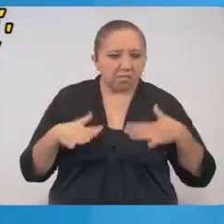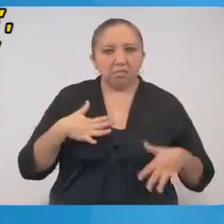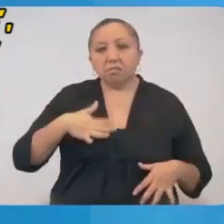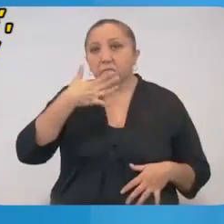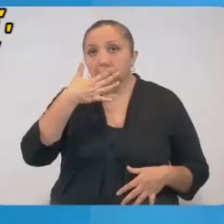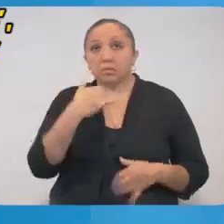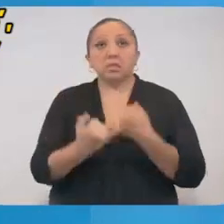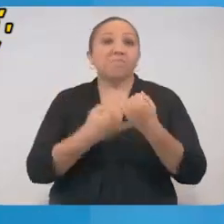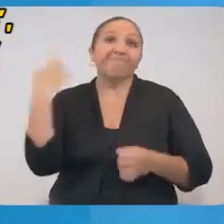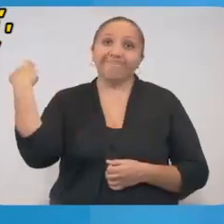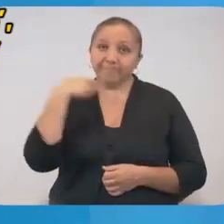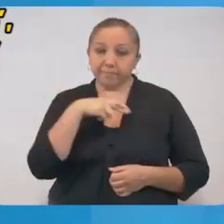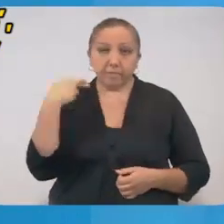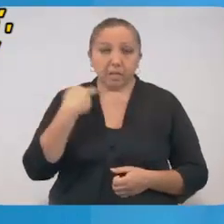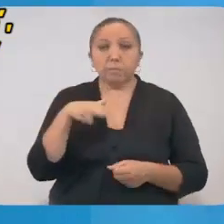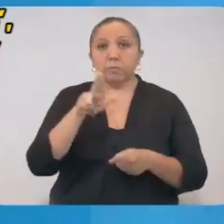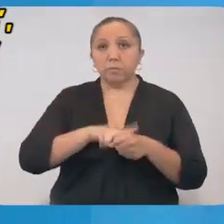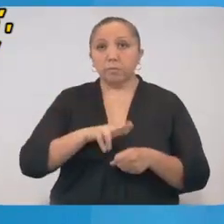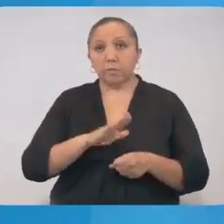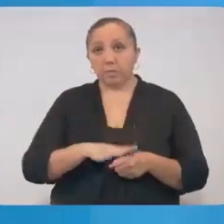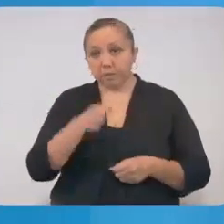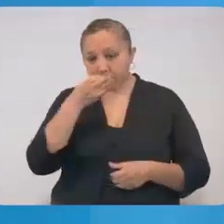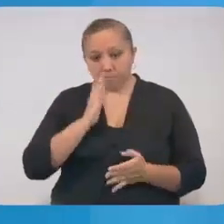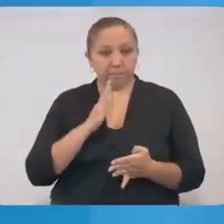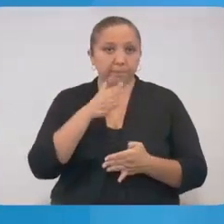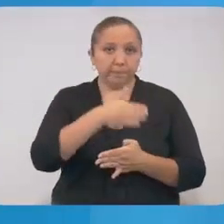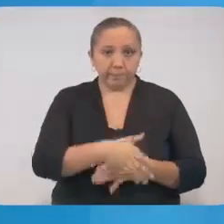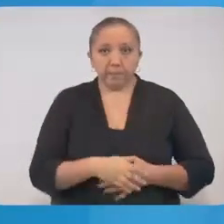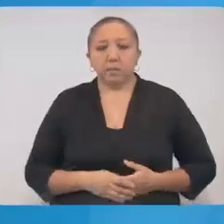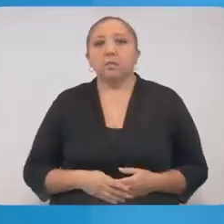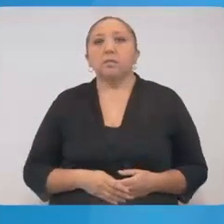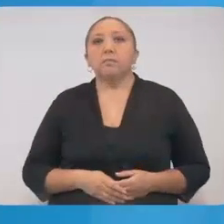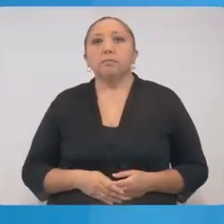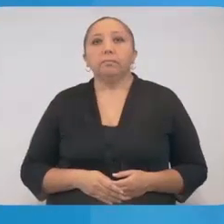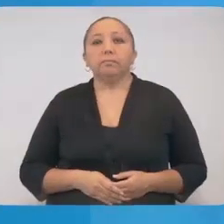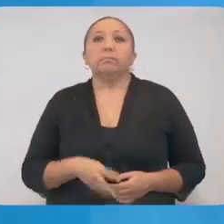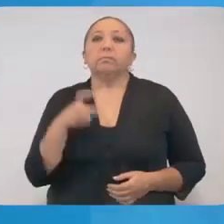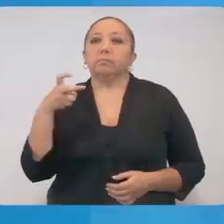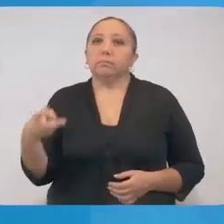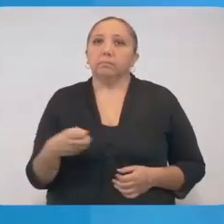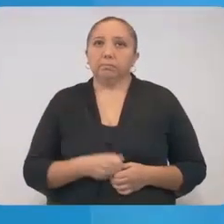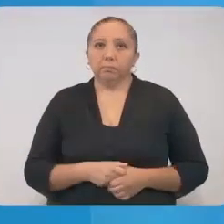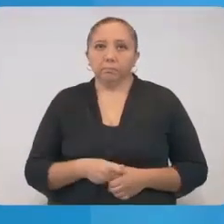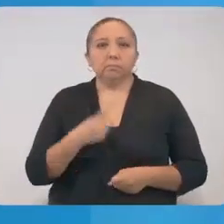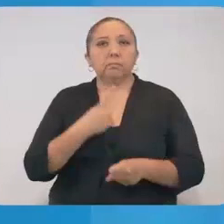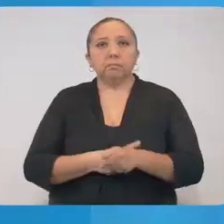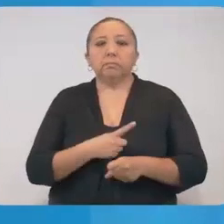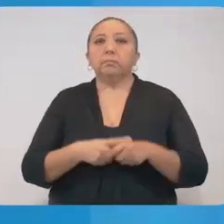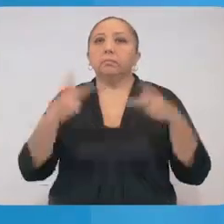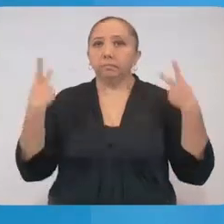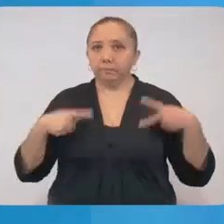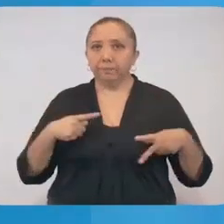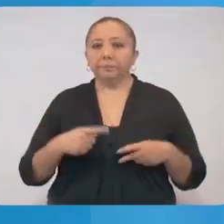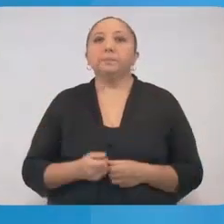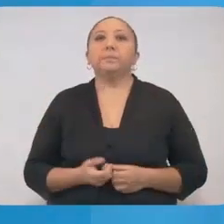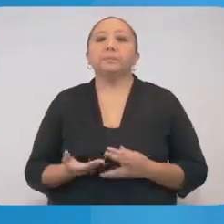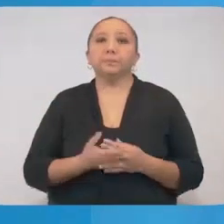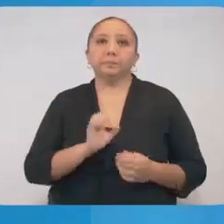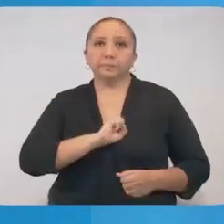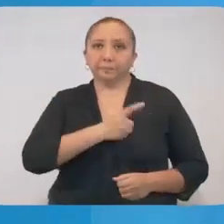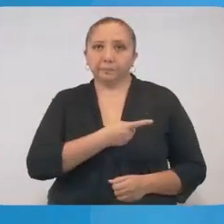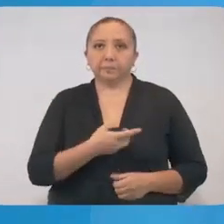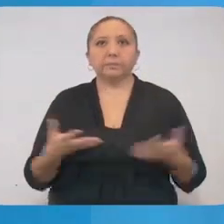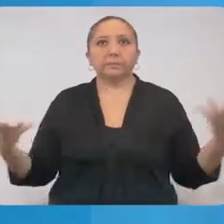de inmediato al centro de salud más cercano. En esta fase de la epidemia, personal del sector salud estatal aplicará pruebas